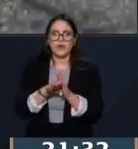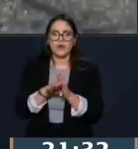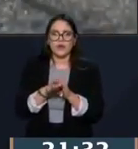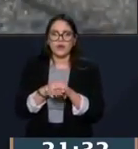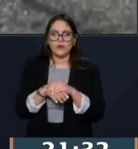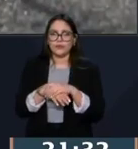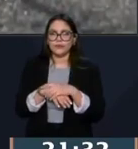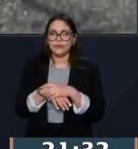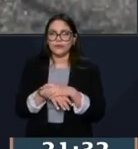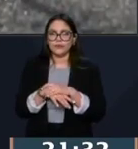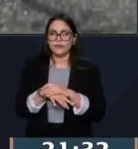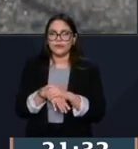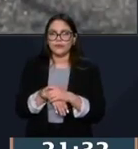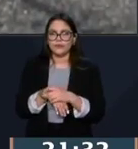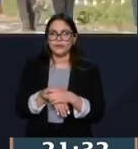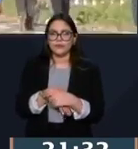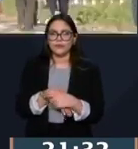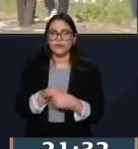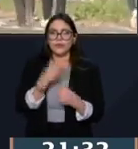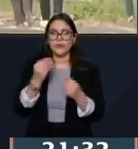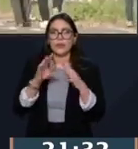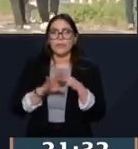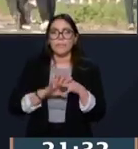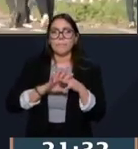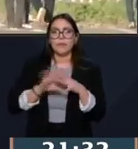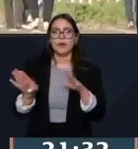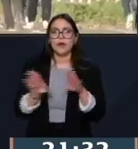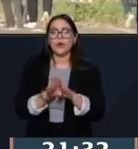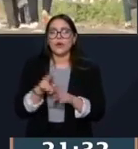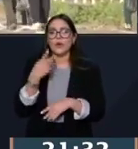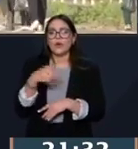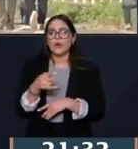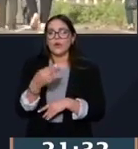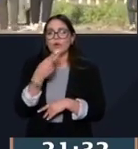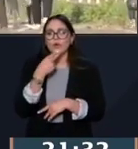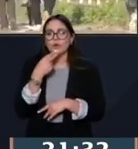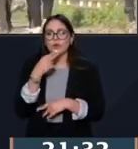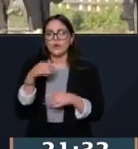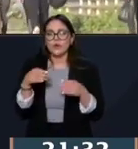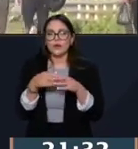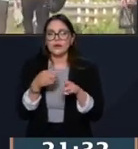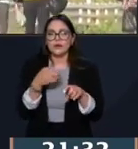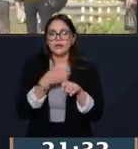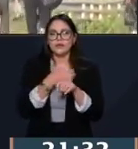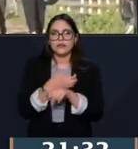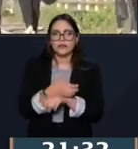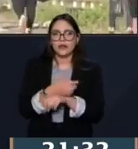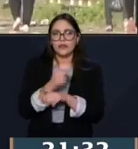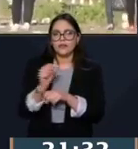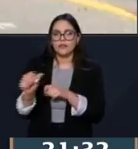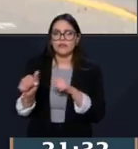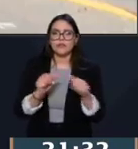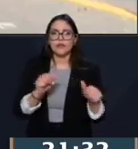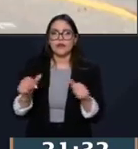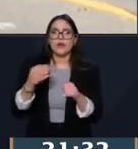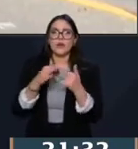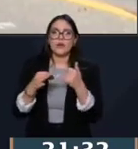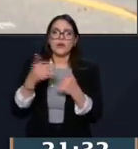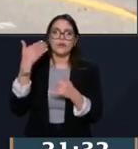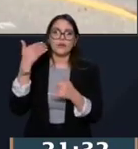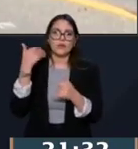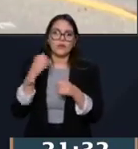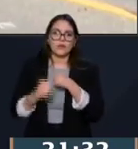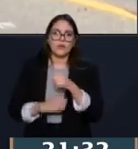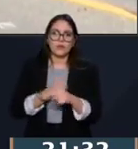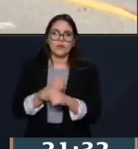digamos, de una migración más doméstica de los estados aledaños, y los últimos años ha experimentado